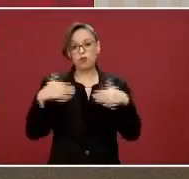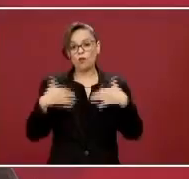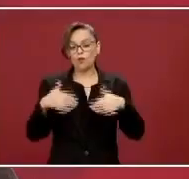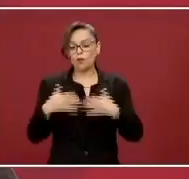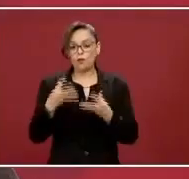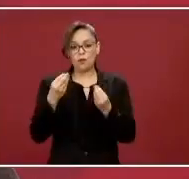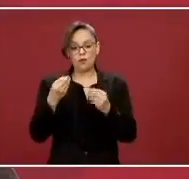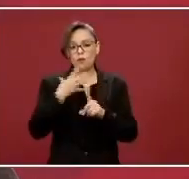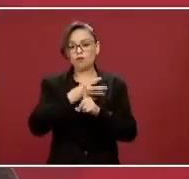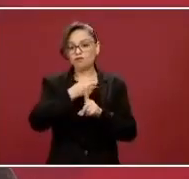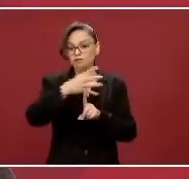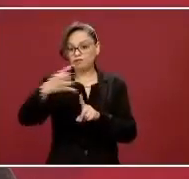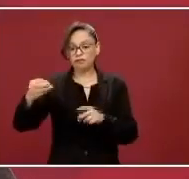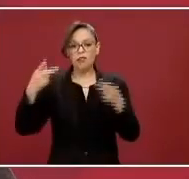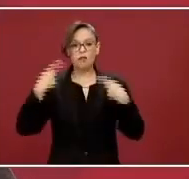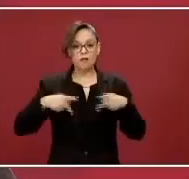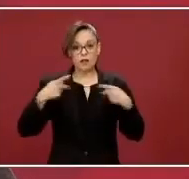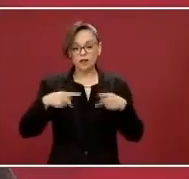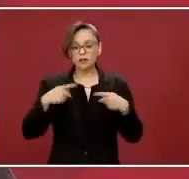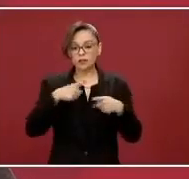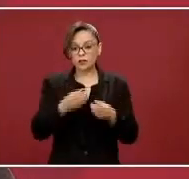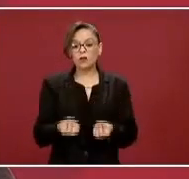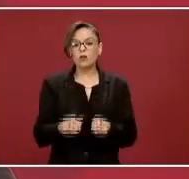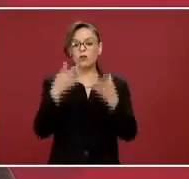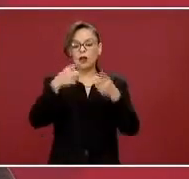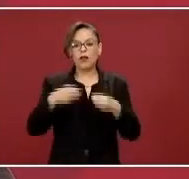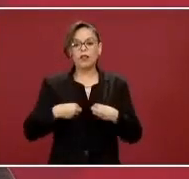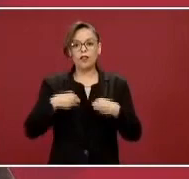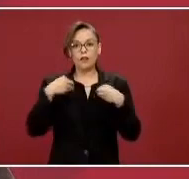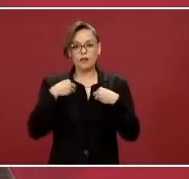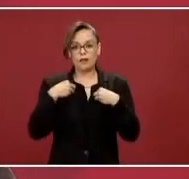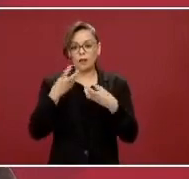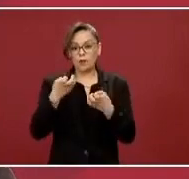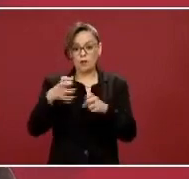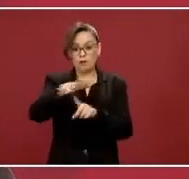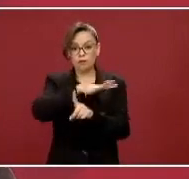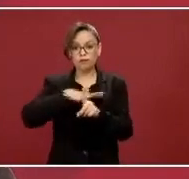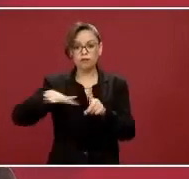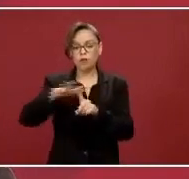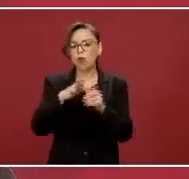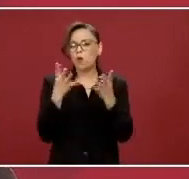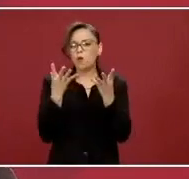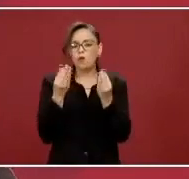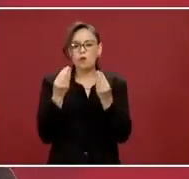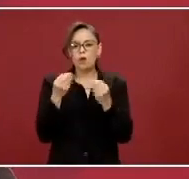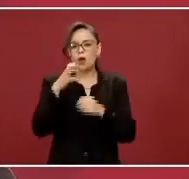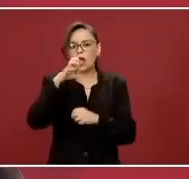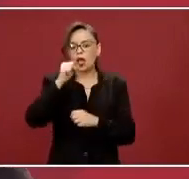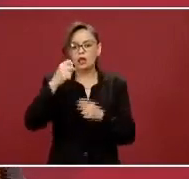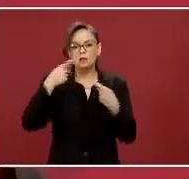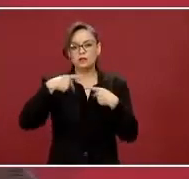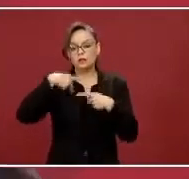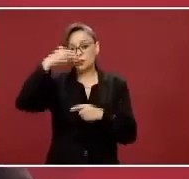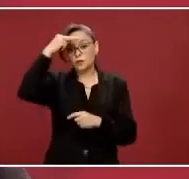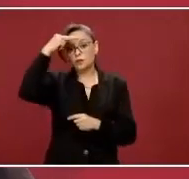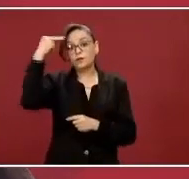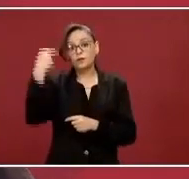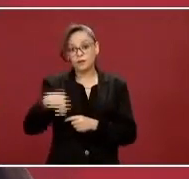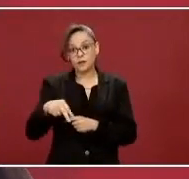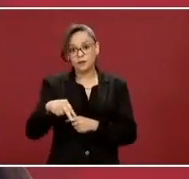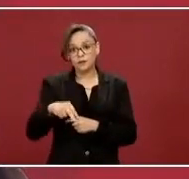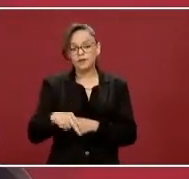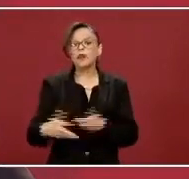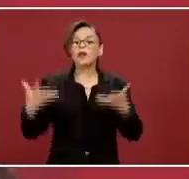cantidad de población de origen mexicano, o mexicanas y mexicanos, que tiene familiares en